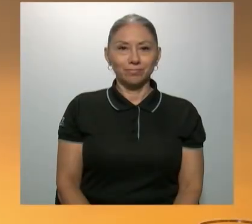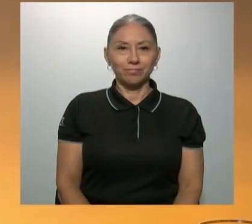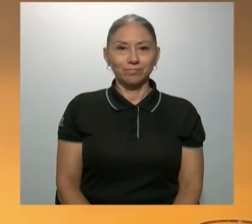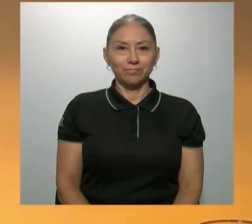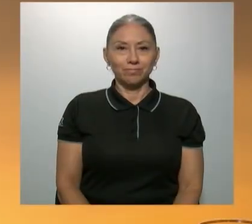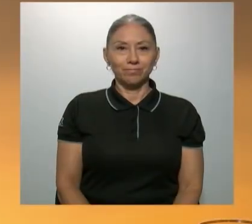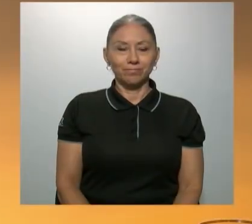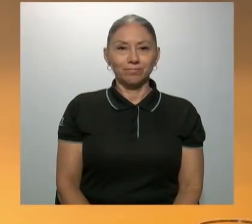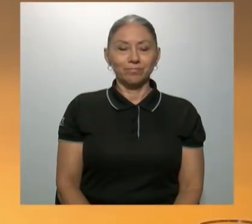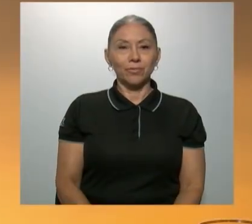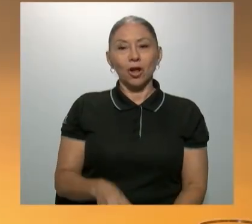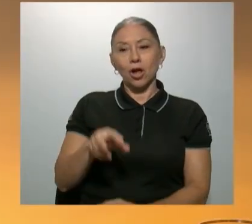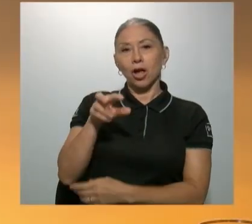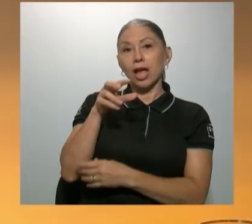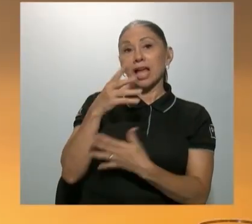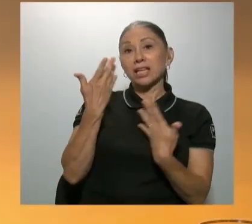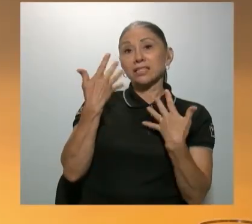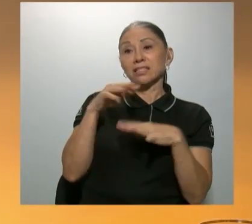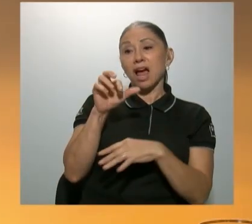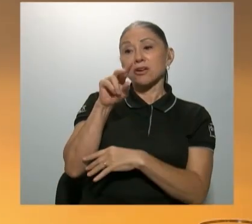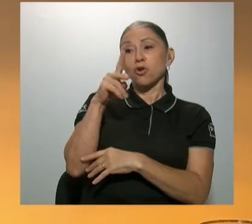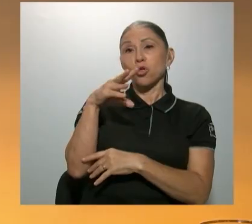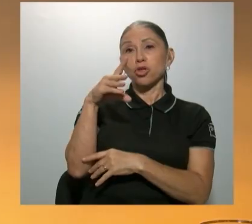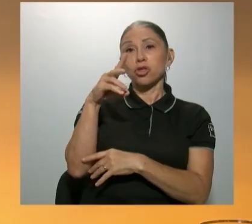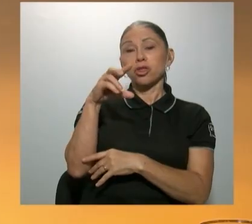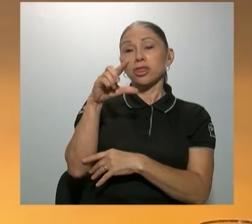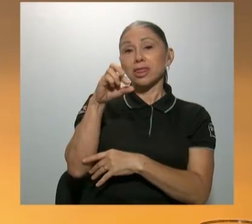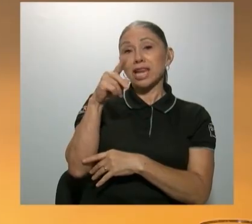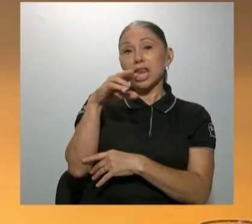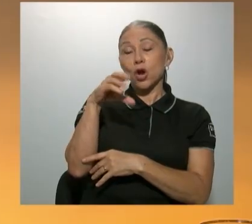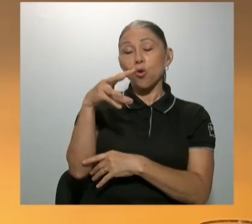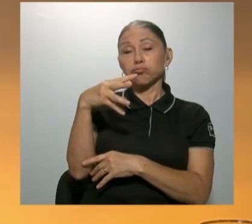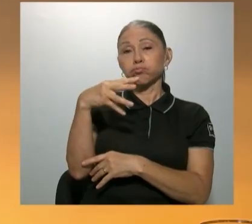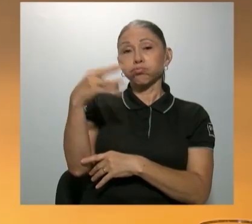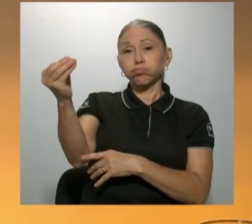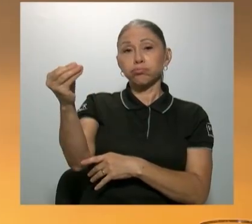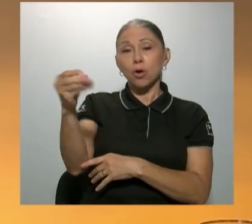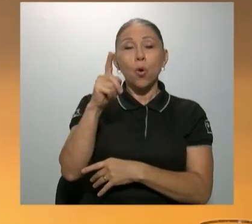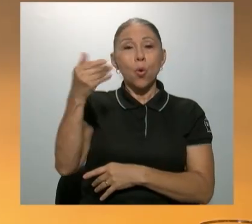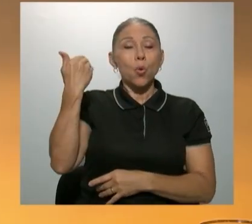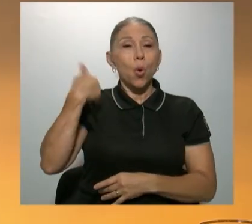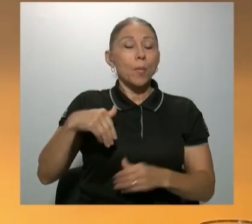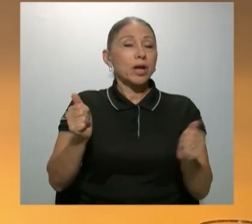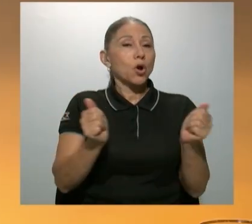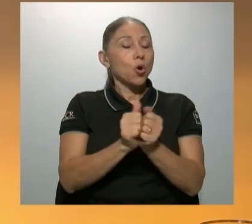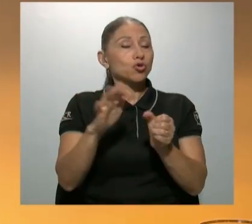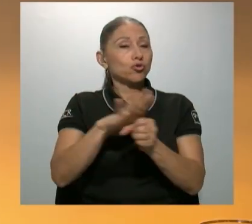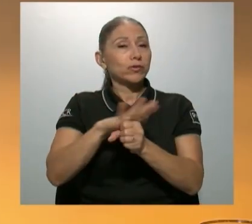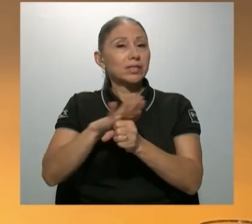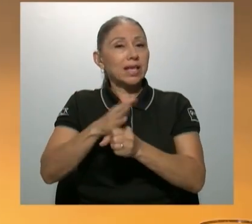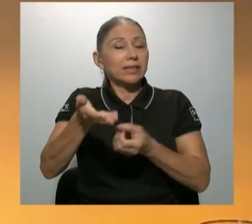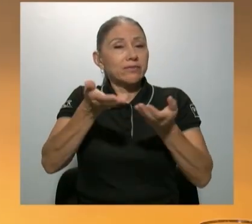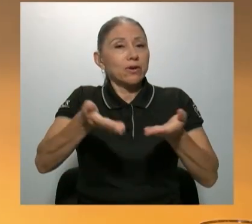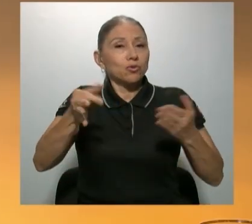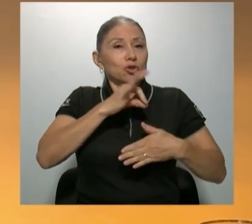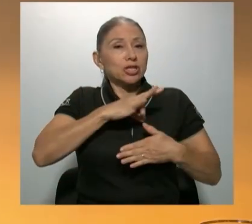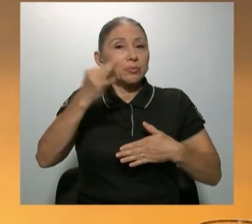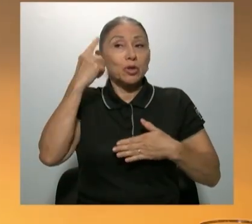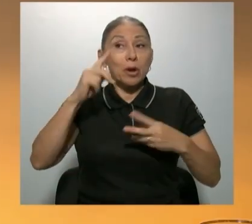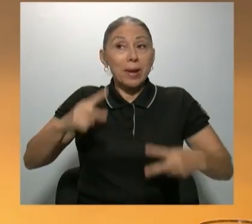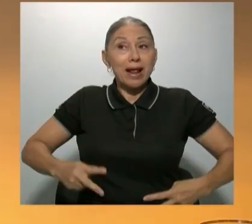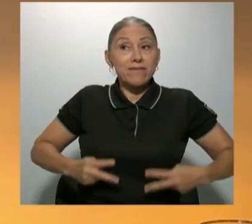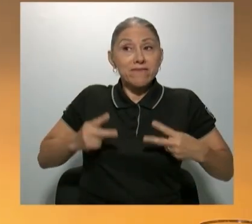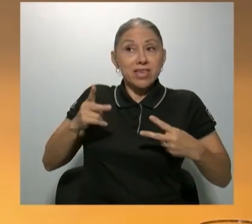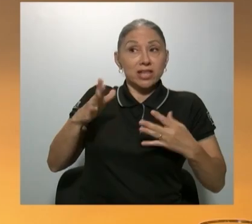Se ha marchado Rodrigo. Fue un hombre con suficientes recursos espirituales para vivir su vida. Hoy vuelve a